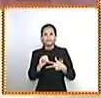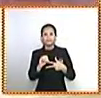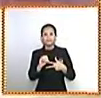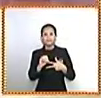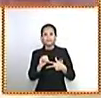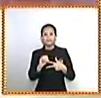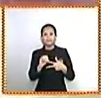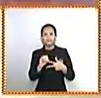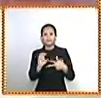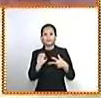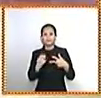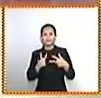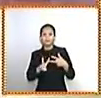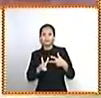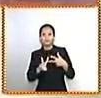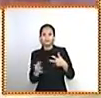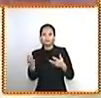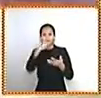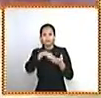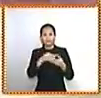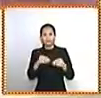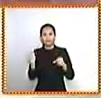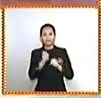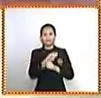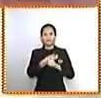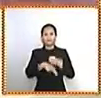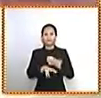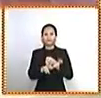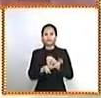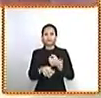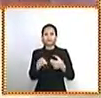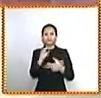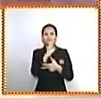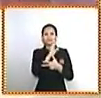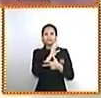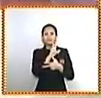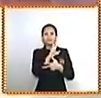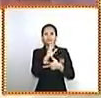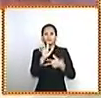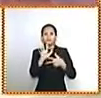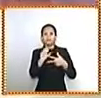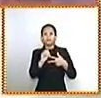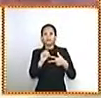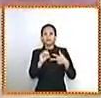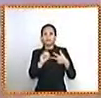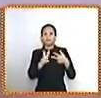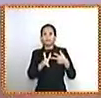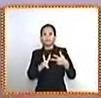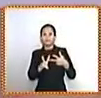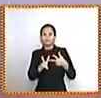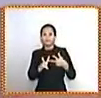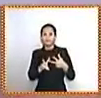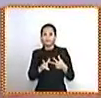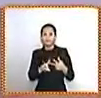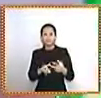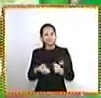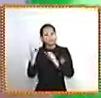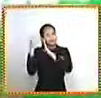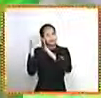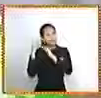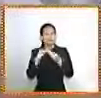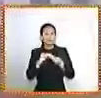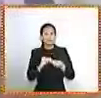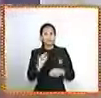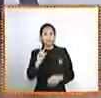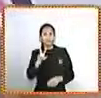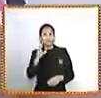Y este es el 02. Reitero con gusto los tres números ganadores, 62, 50 y 02. La esperanza no es un